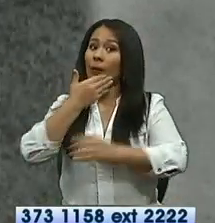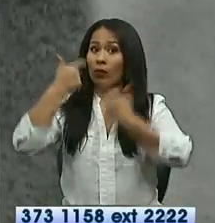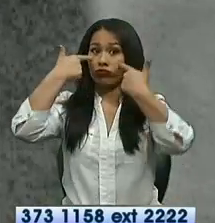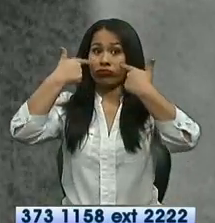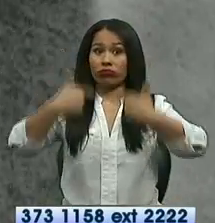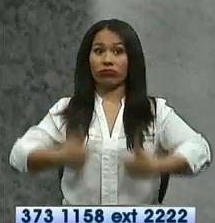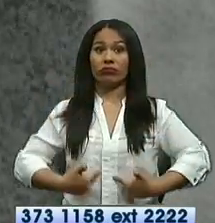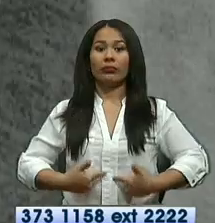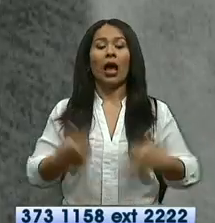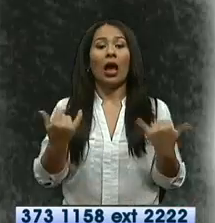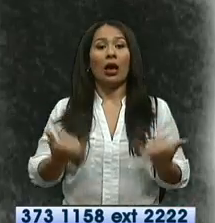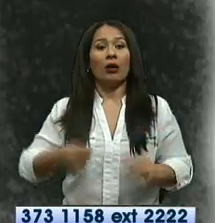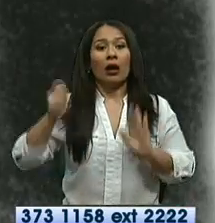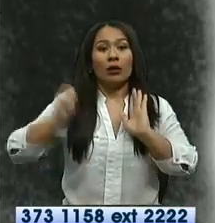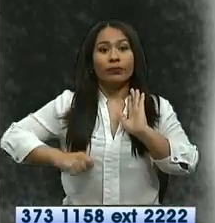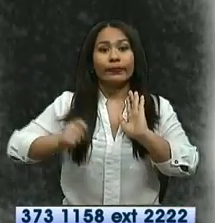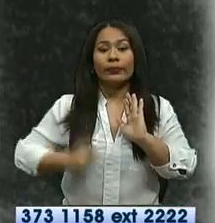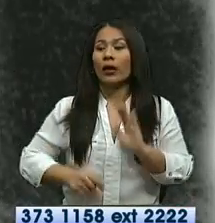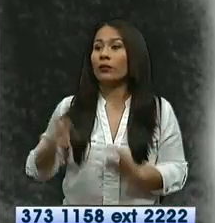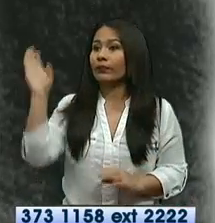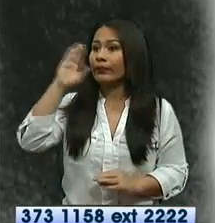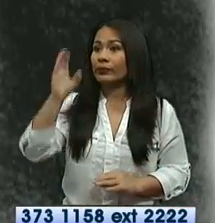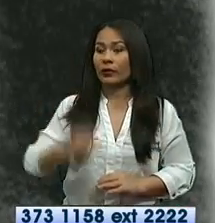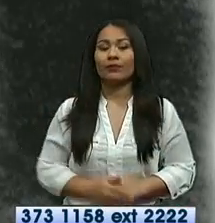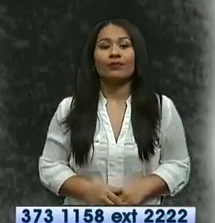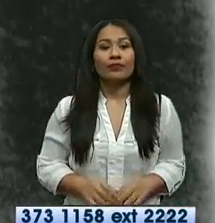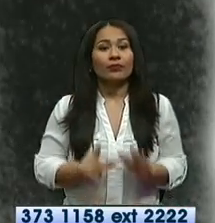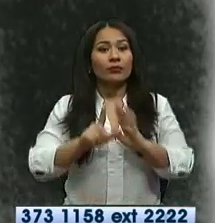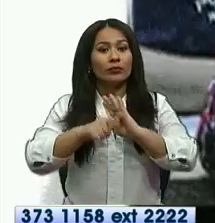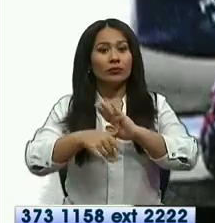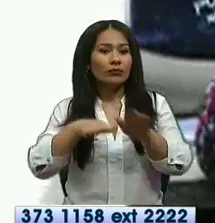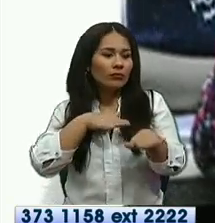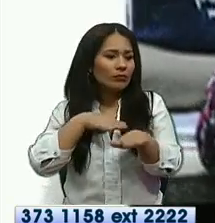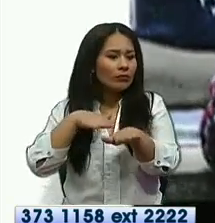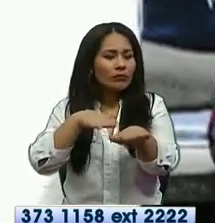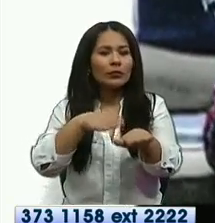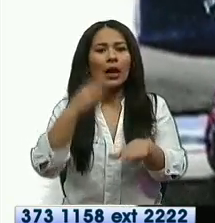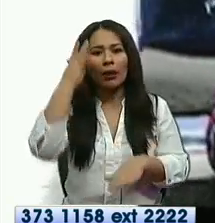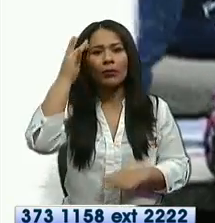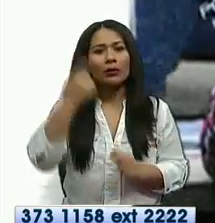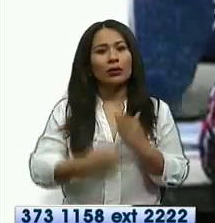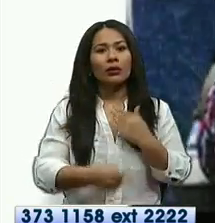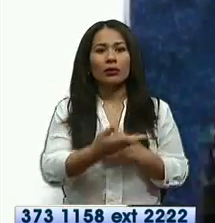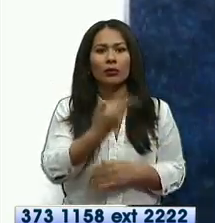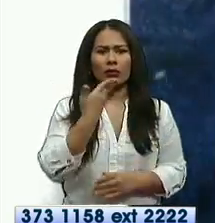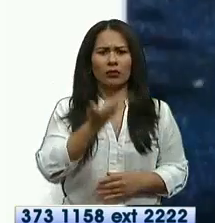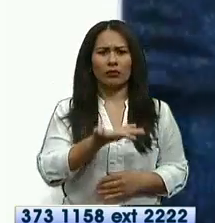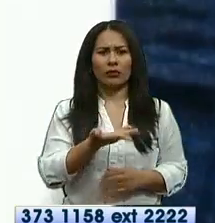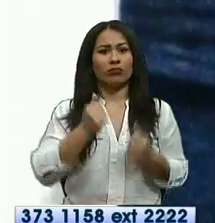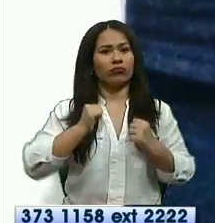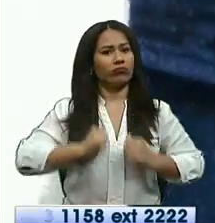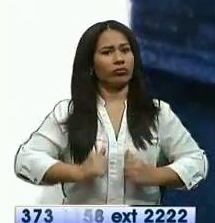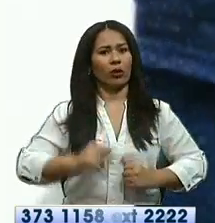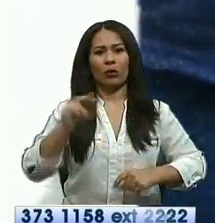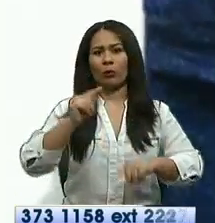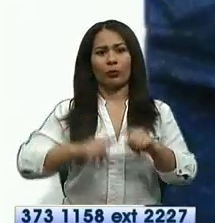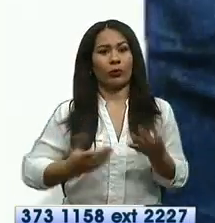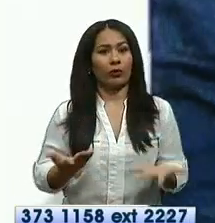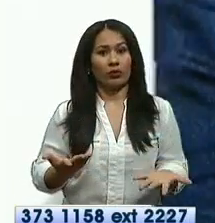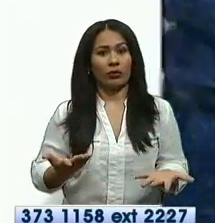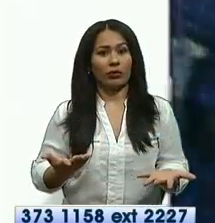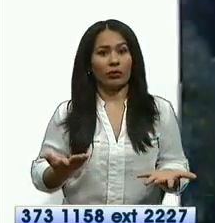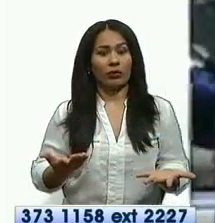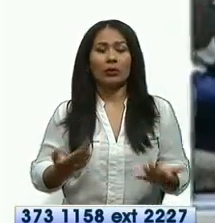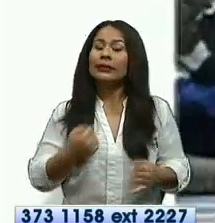manera, el caso se va a judicializar y se va a hacer un seguimiento por parte de la INAPEM para que los posibles o el posible causante de la agresión